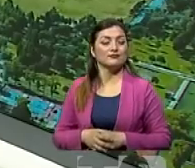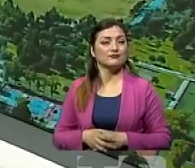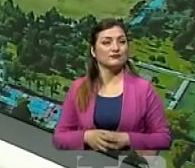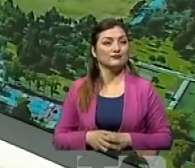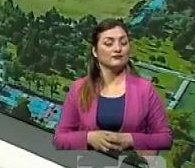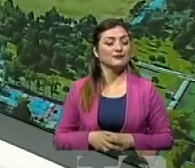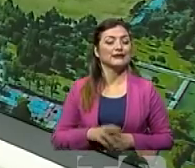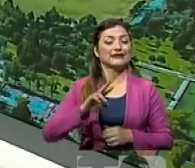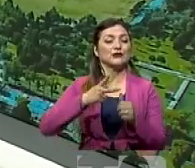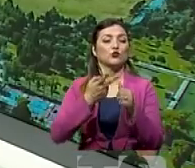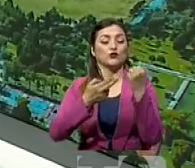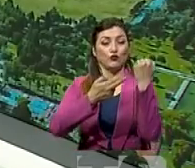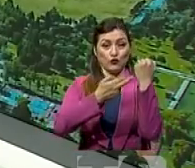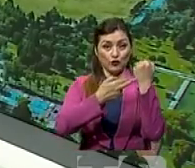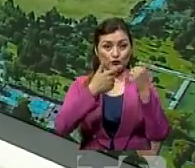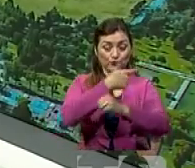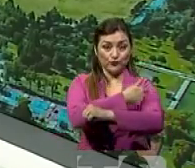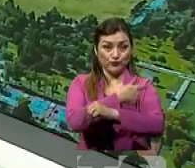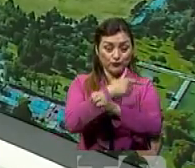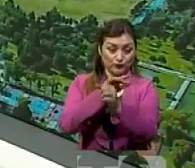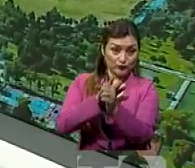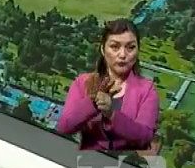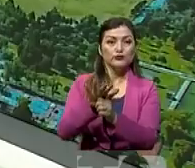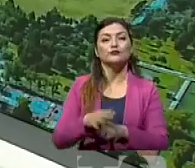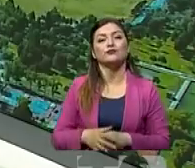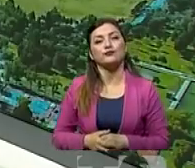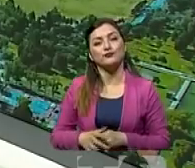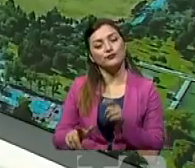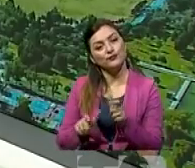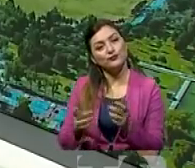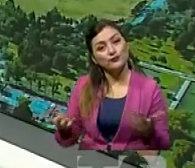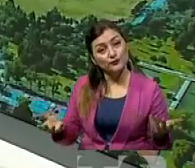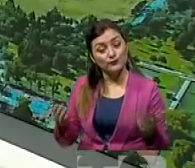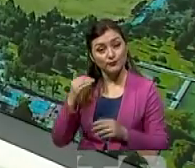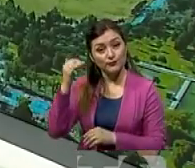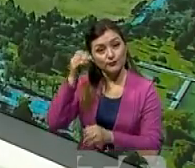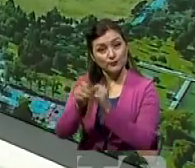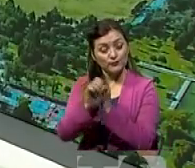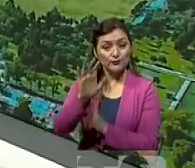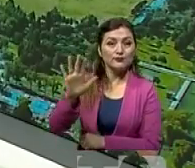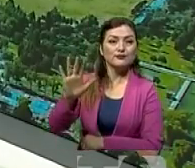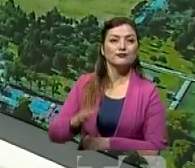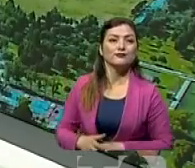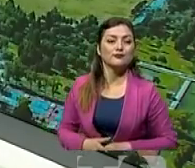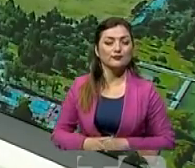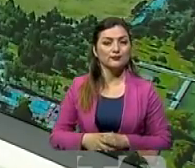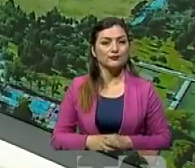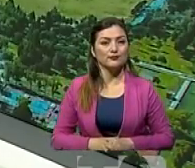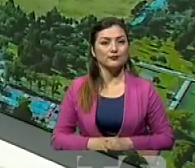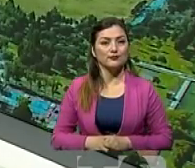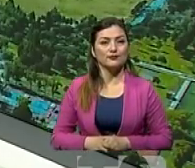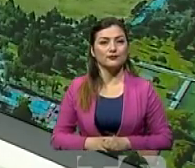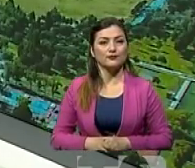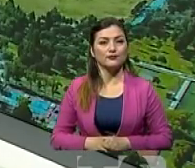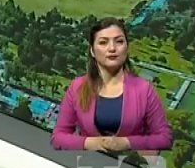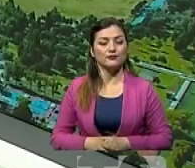segunda dosis de refuerzo de la vacuna contra el COVID-19 para las personas mayores de 55 años y también para el personal de salud.